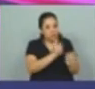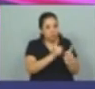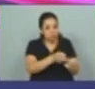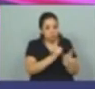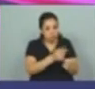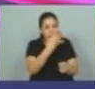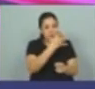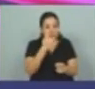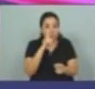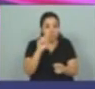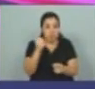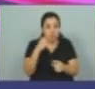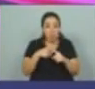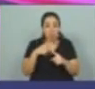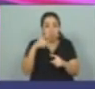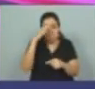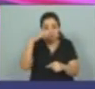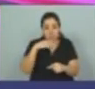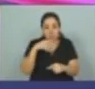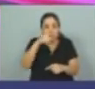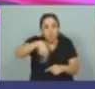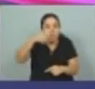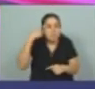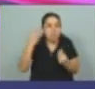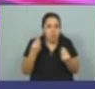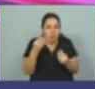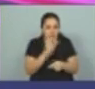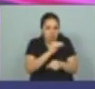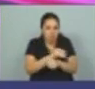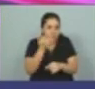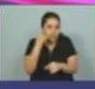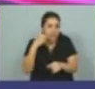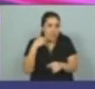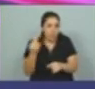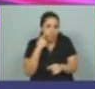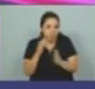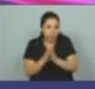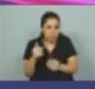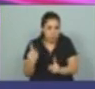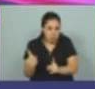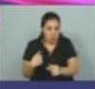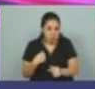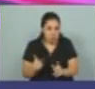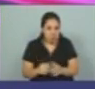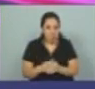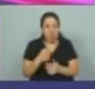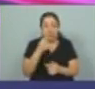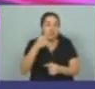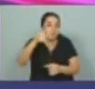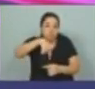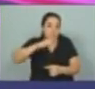mes. Ustedes dirán, ¿a título de qué? Cada uno saque las conclusiones que quiera a título